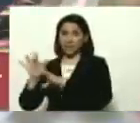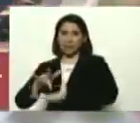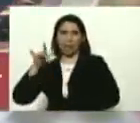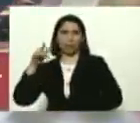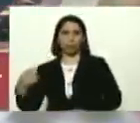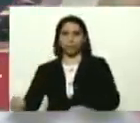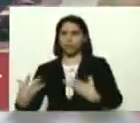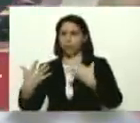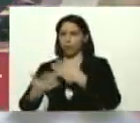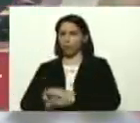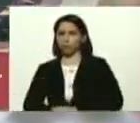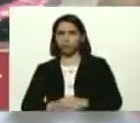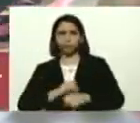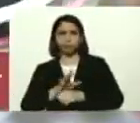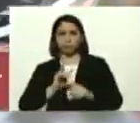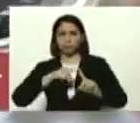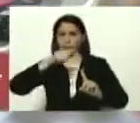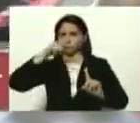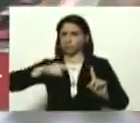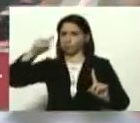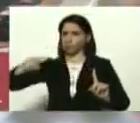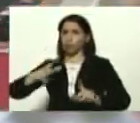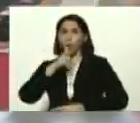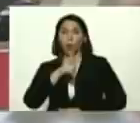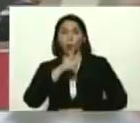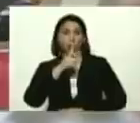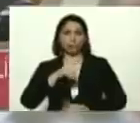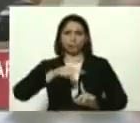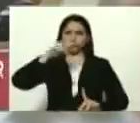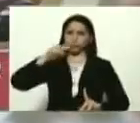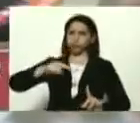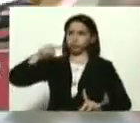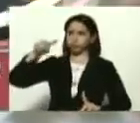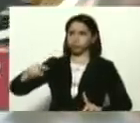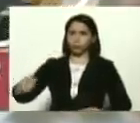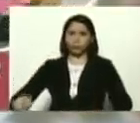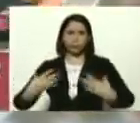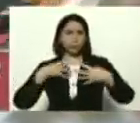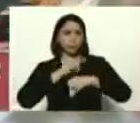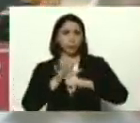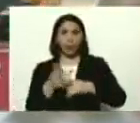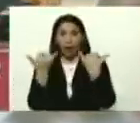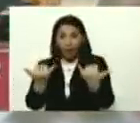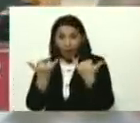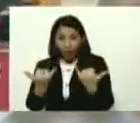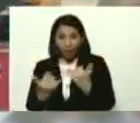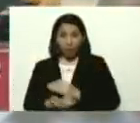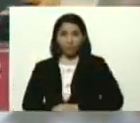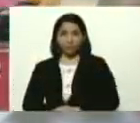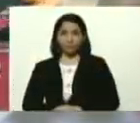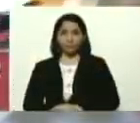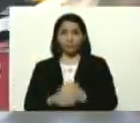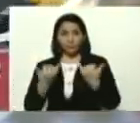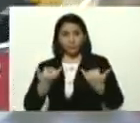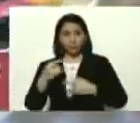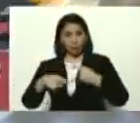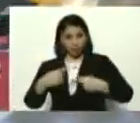contagio que tienen curvas exponenciales de crecimiento que en este momento, en